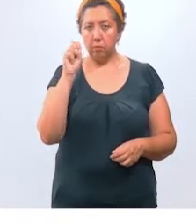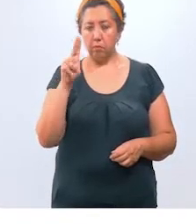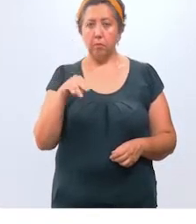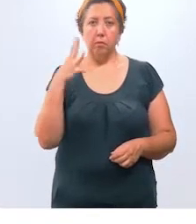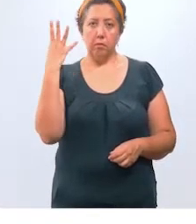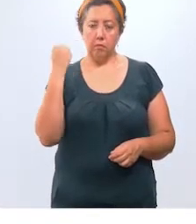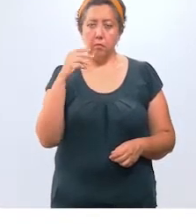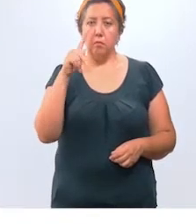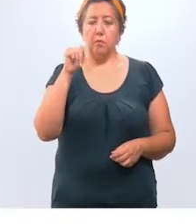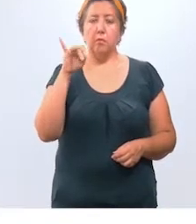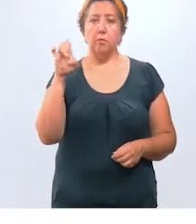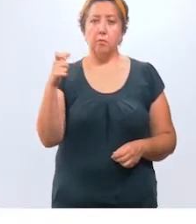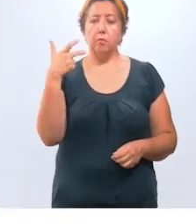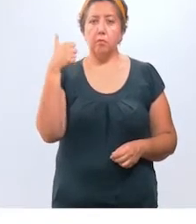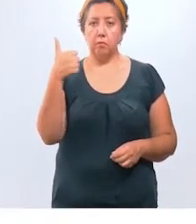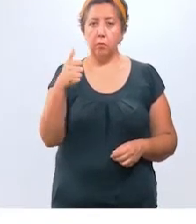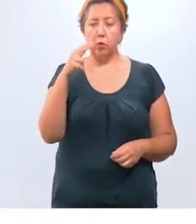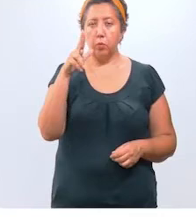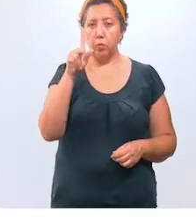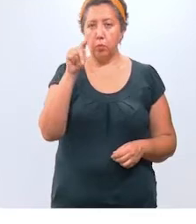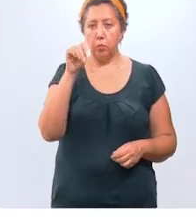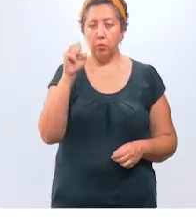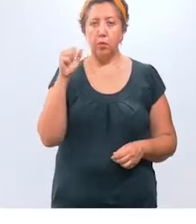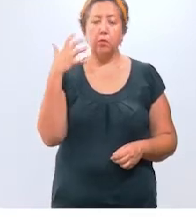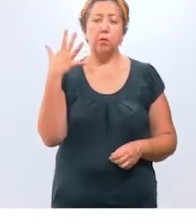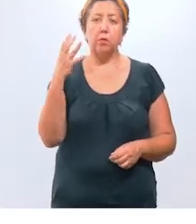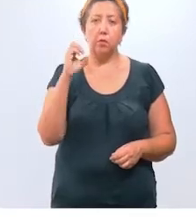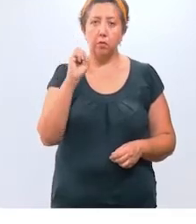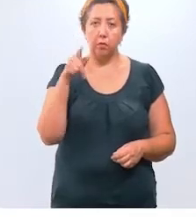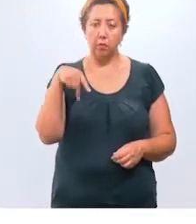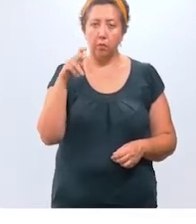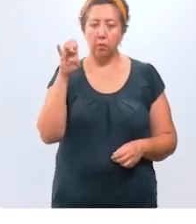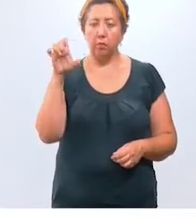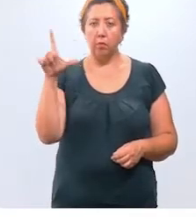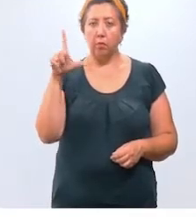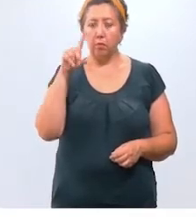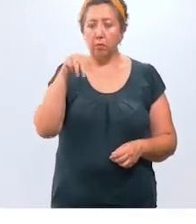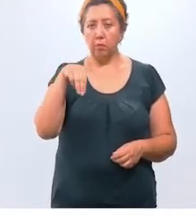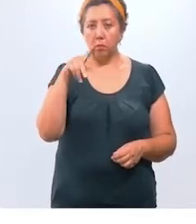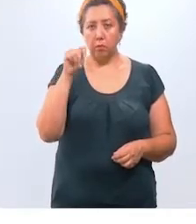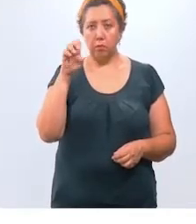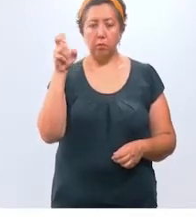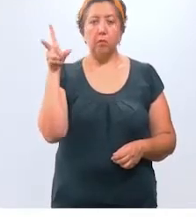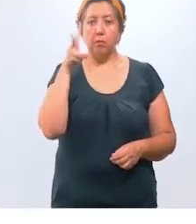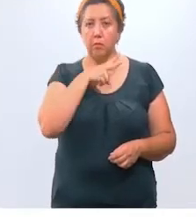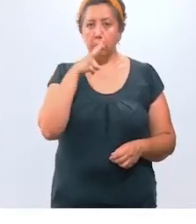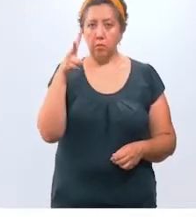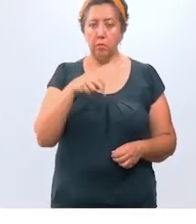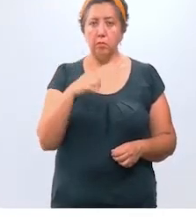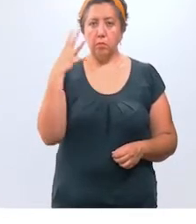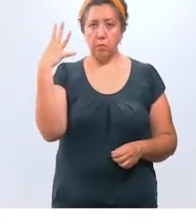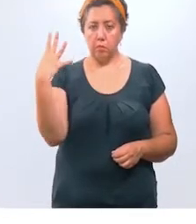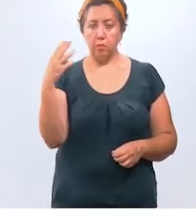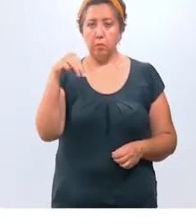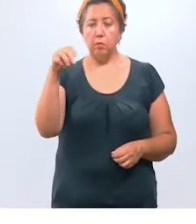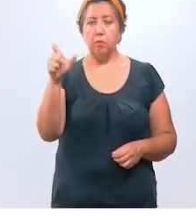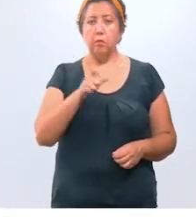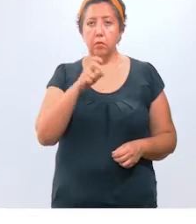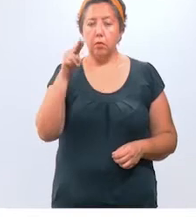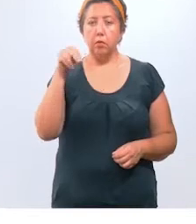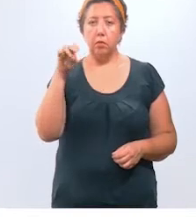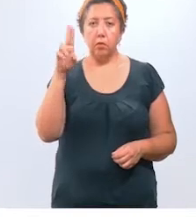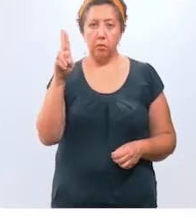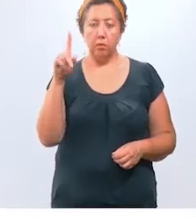en Ticul, 6 en Junucmá, 5 en Concal, Motul, Tizimín y Valladolid, 4 en Maxcanú